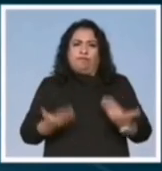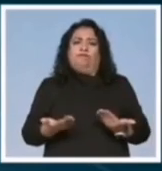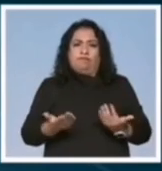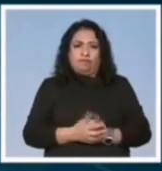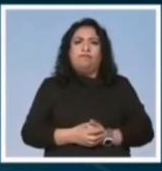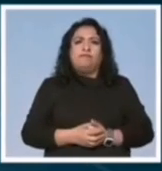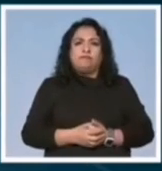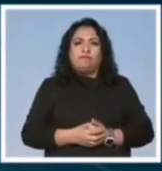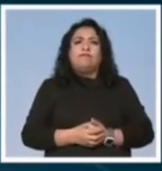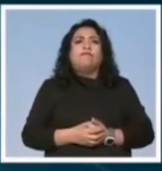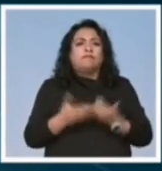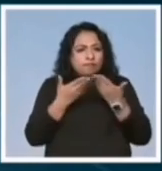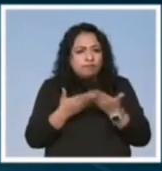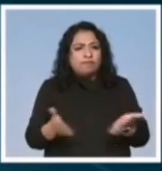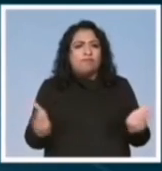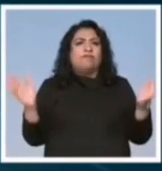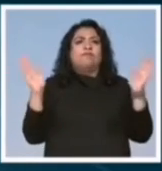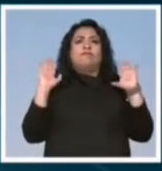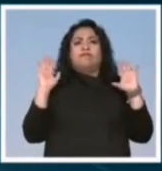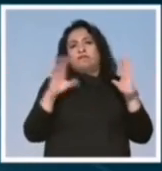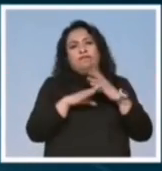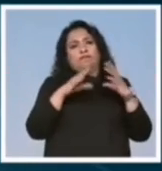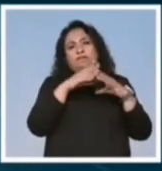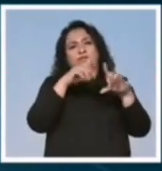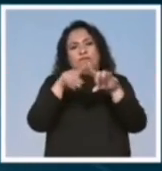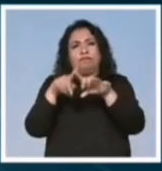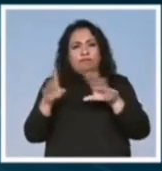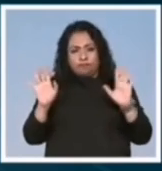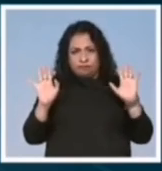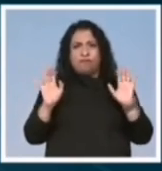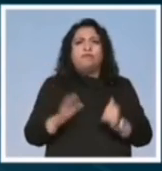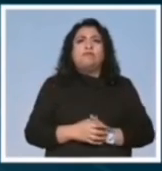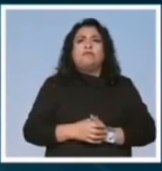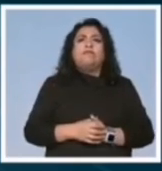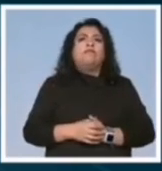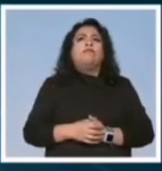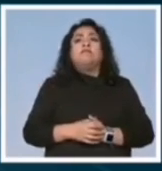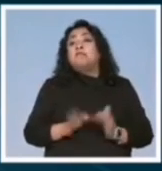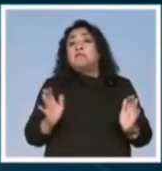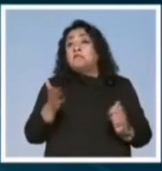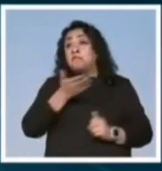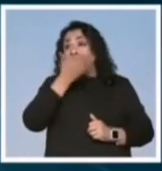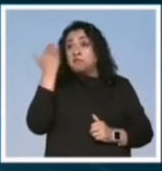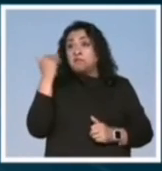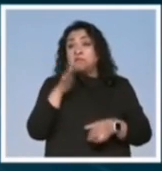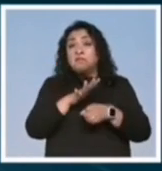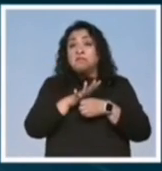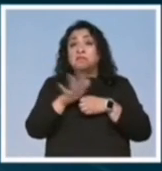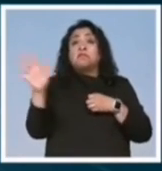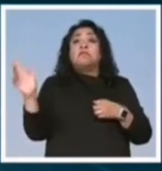de abrirse a muchas cosas, porque no sé a cuál de los infinitos